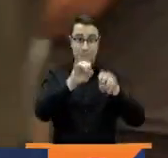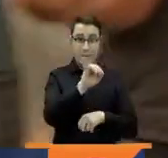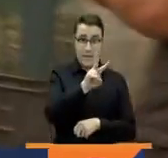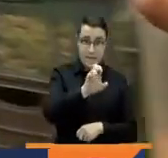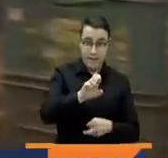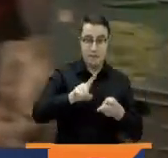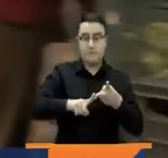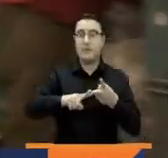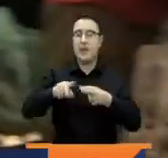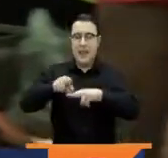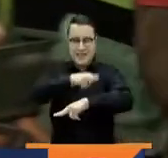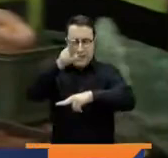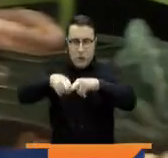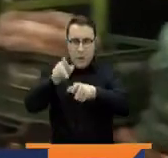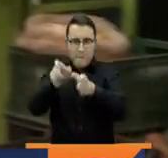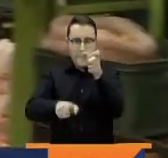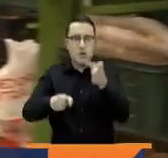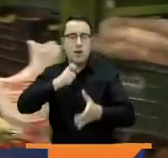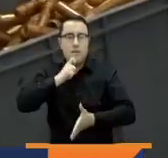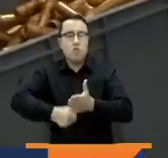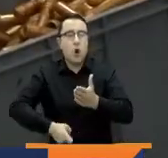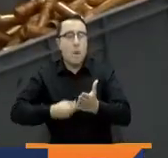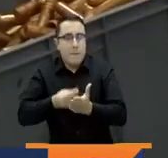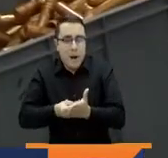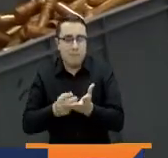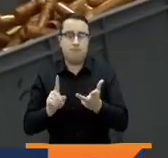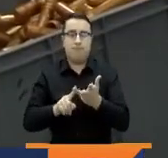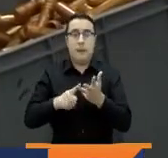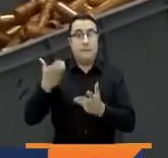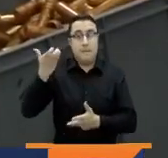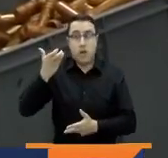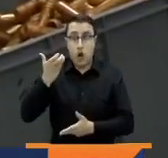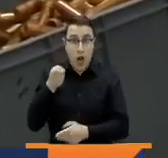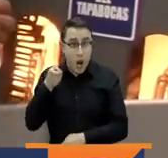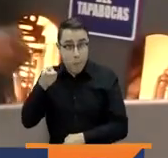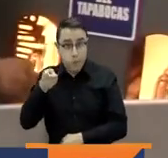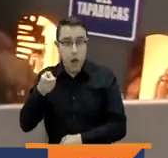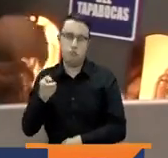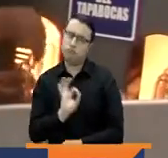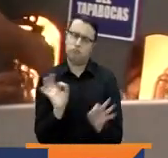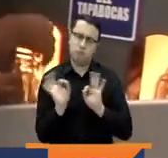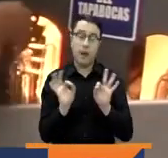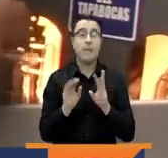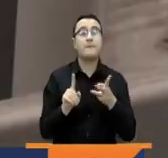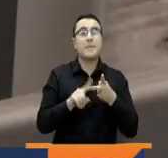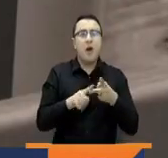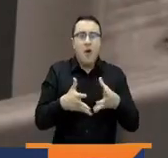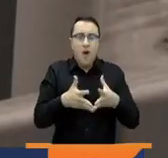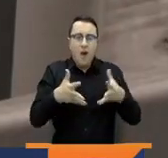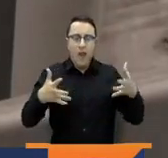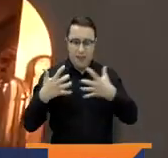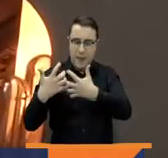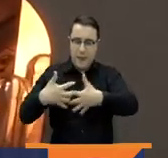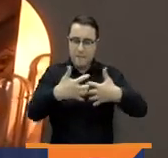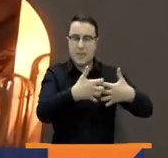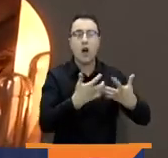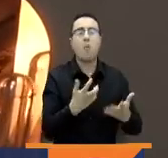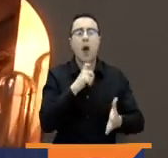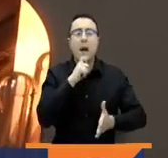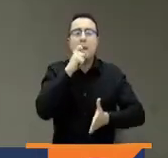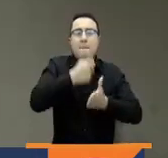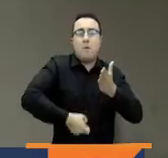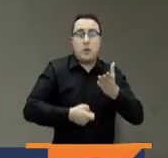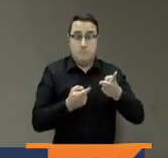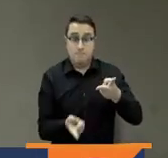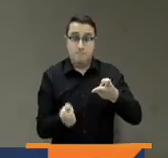para personas naturales y las pensiones. Por el contrario, el grueso del recaudo llegará por el aporte de las empresas a través del impuesto de renta y el